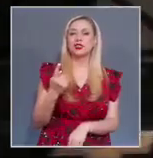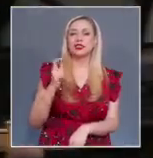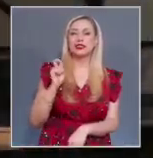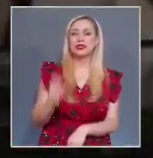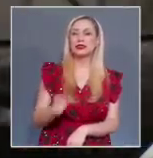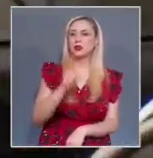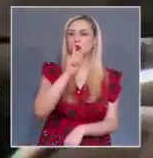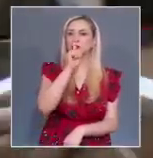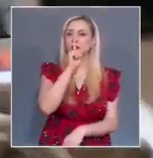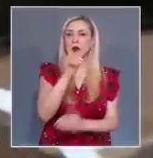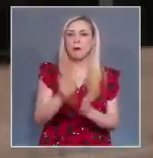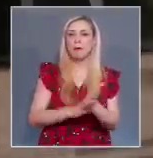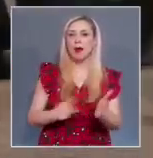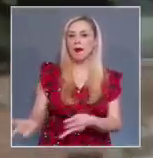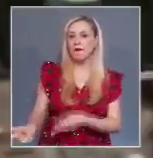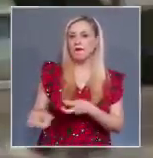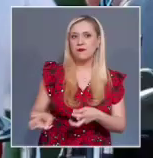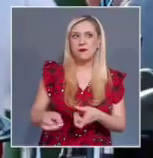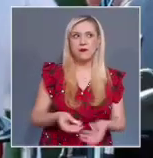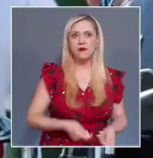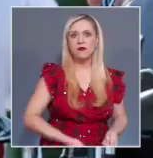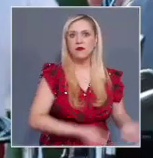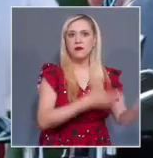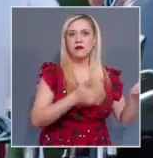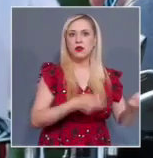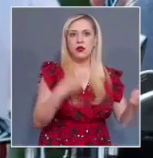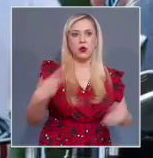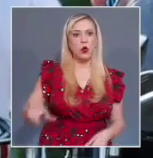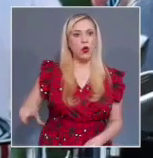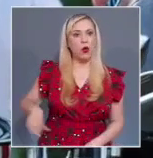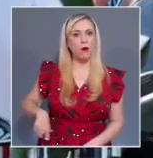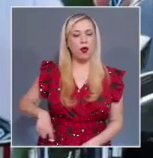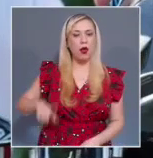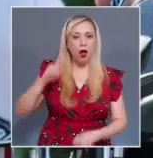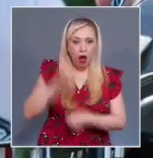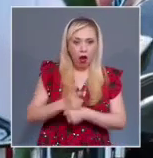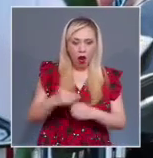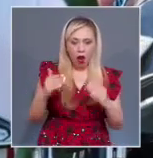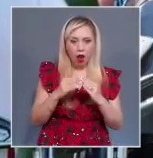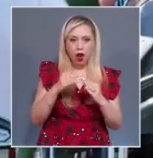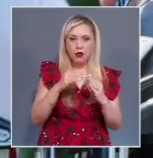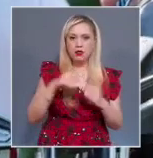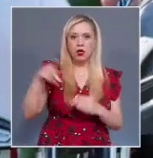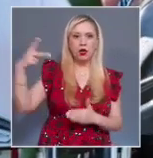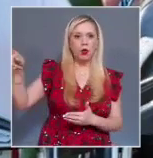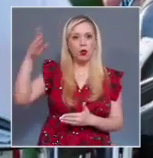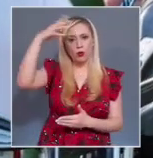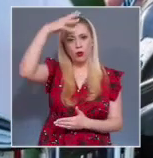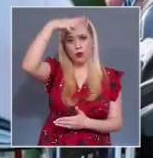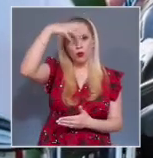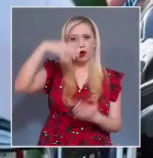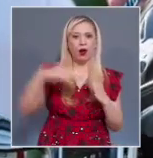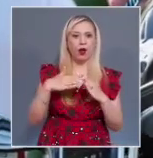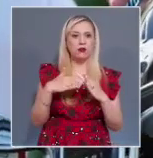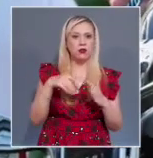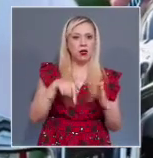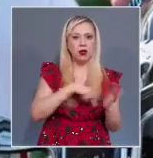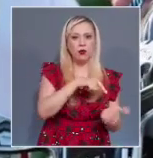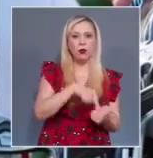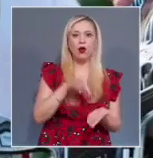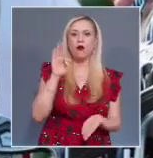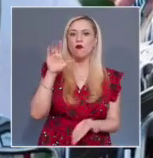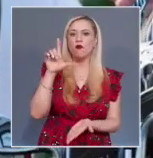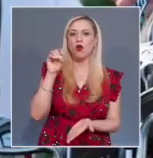que se hallaron en su residencia de Florida. Nauta enfrenta 38 cargos federales por la retención de documentos y riesgo a la